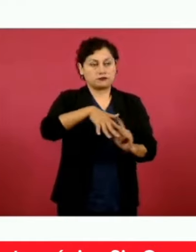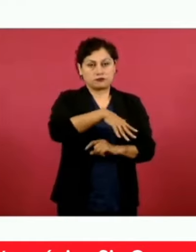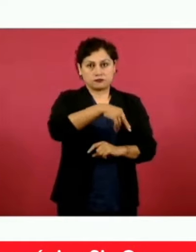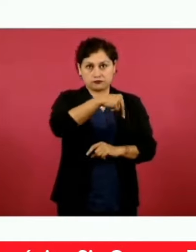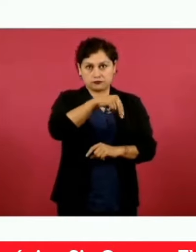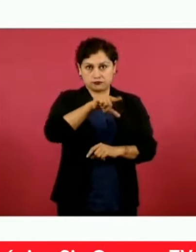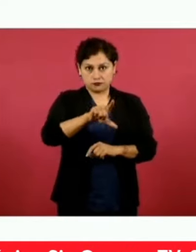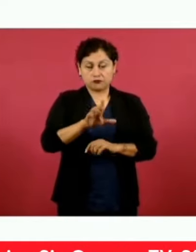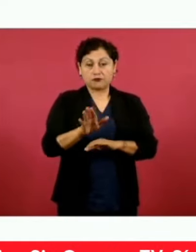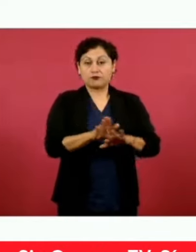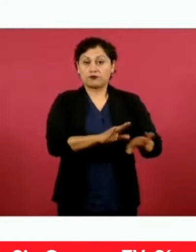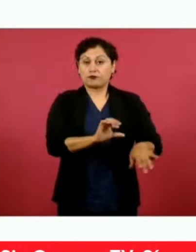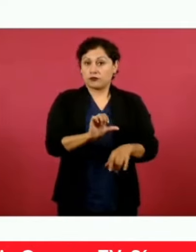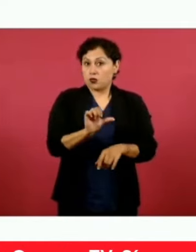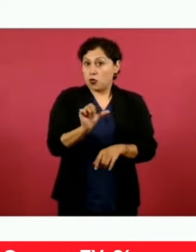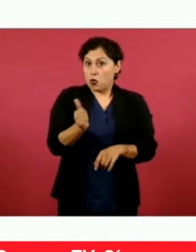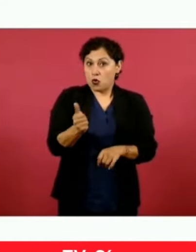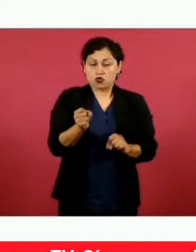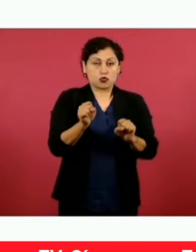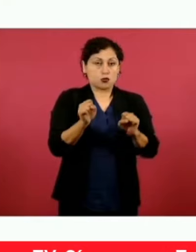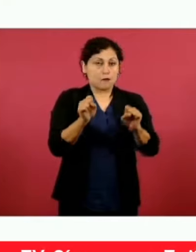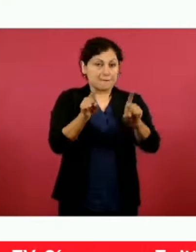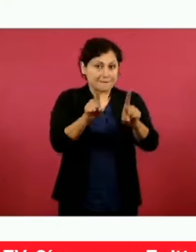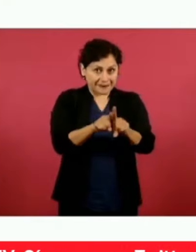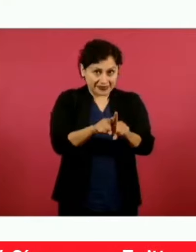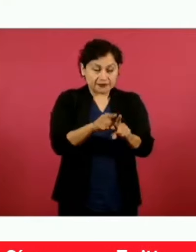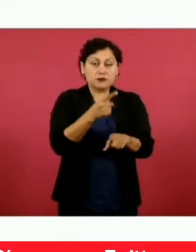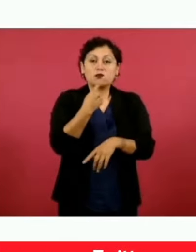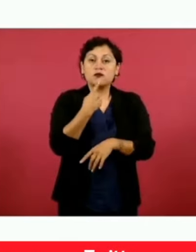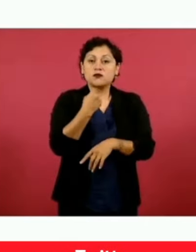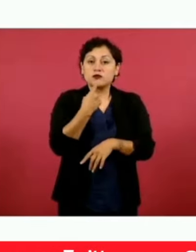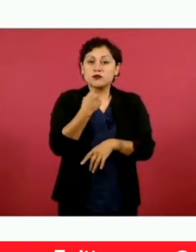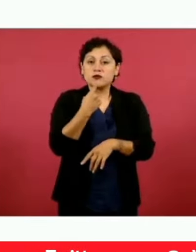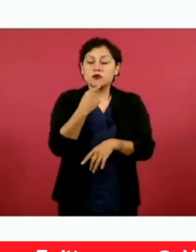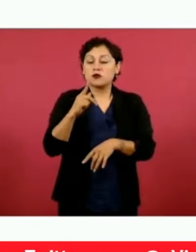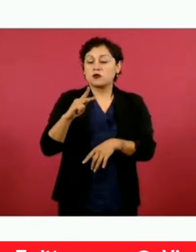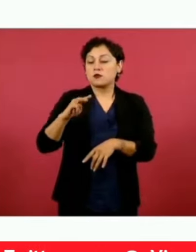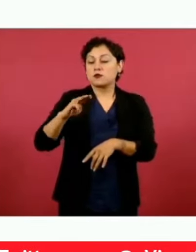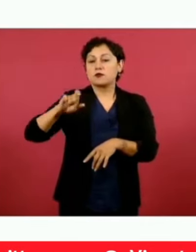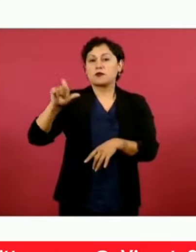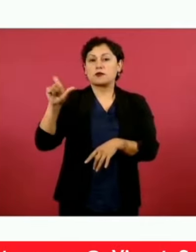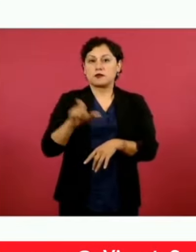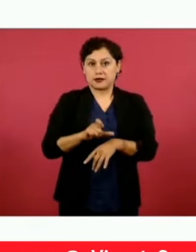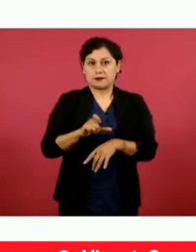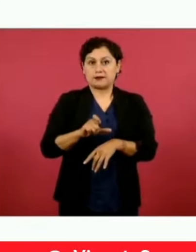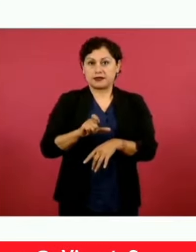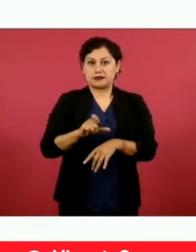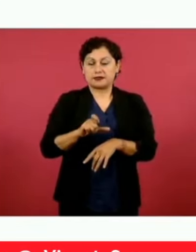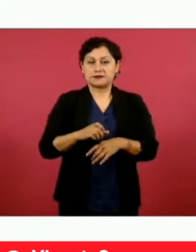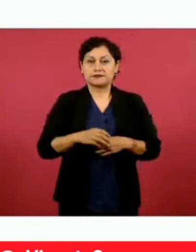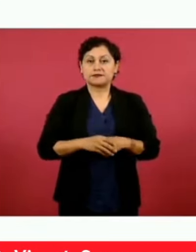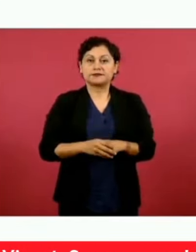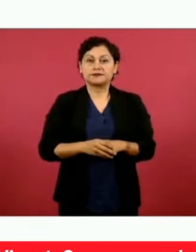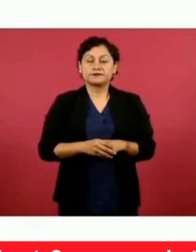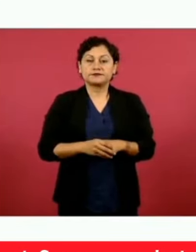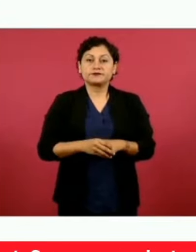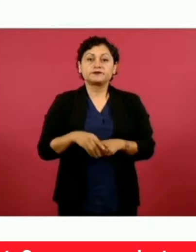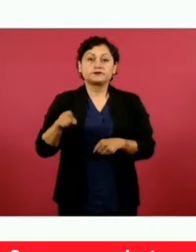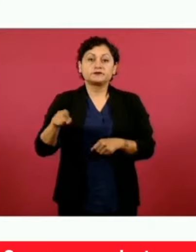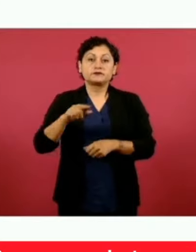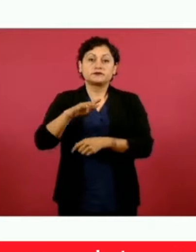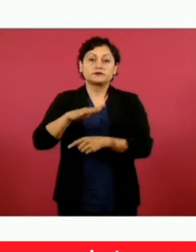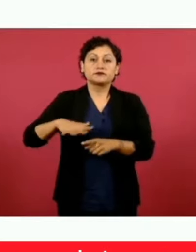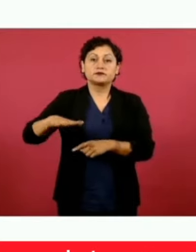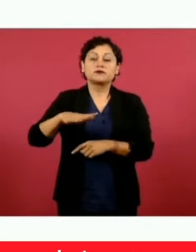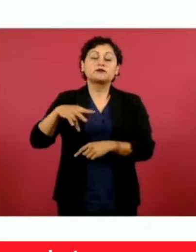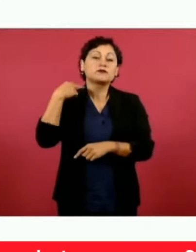Sin embargo, tenemos también del mismo tipo de combustible, Pemex Servicio en Xebre, SADCB en Boca del Río